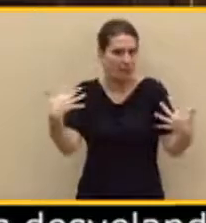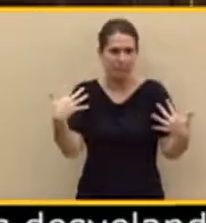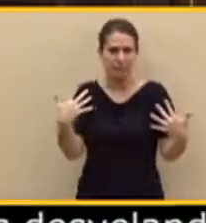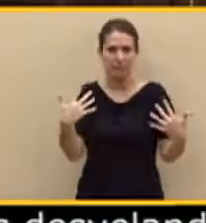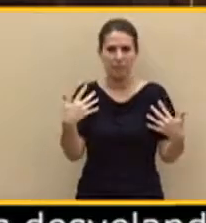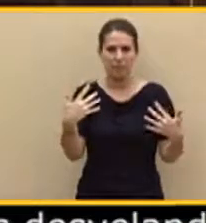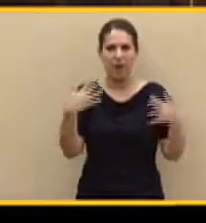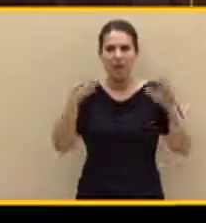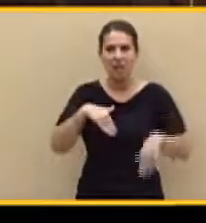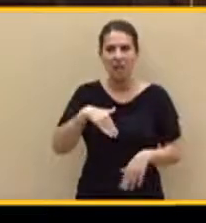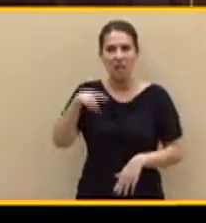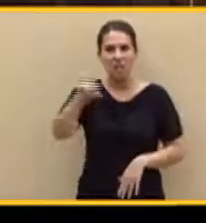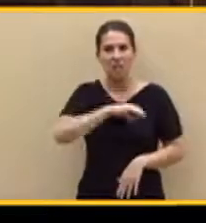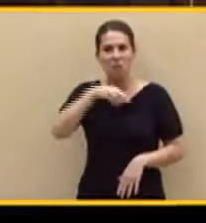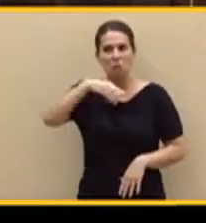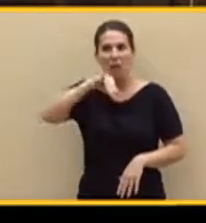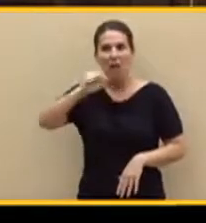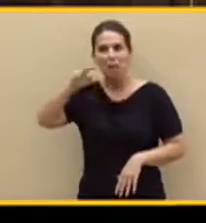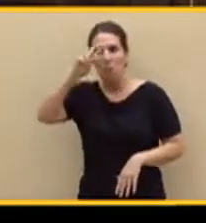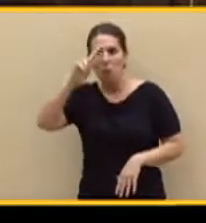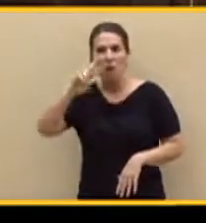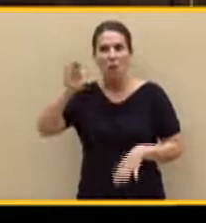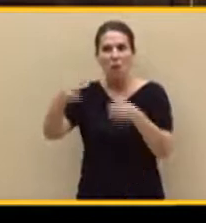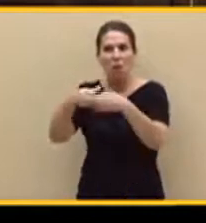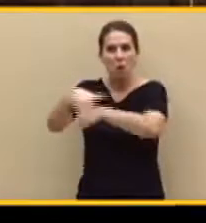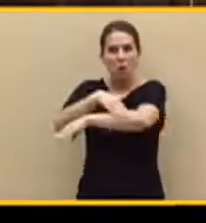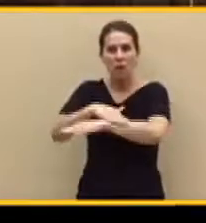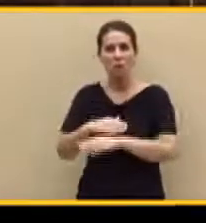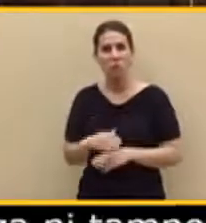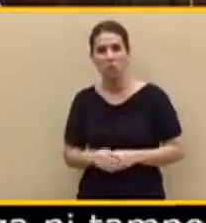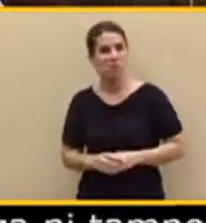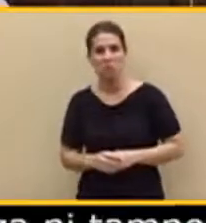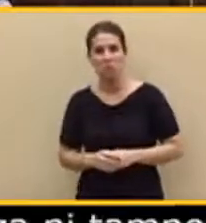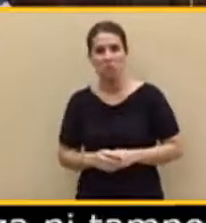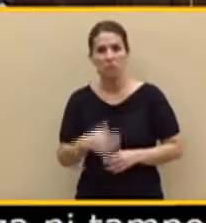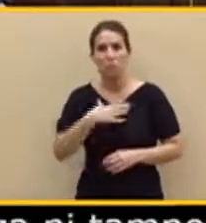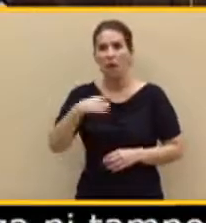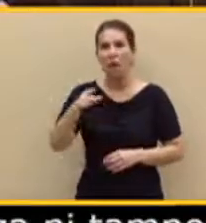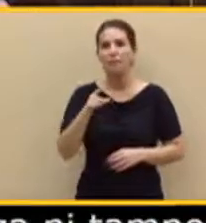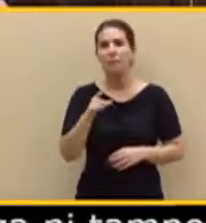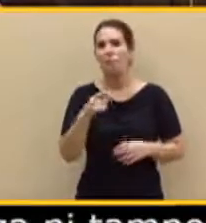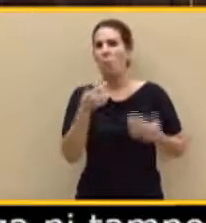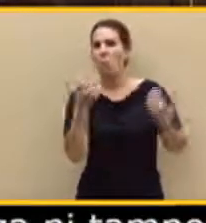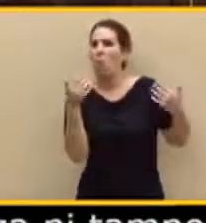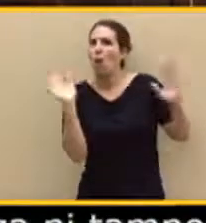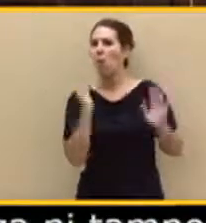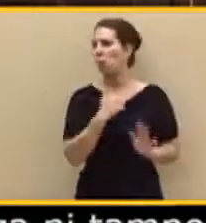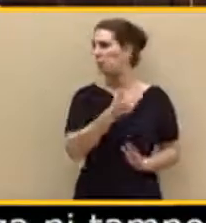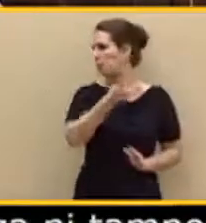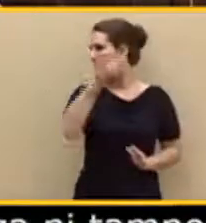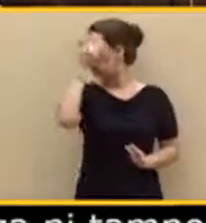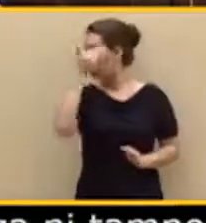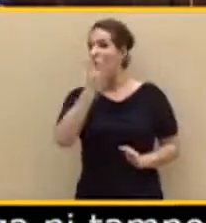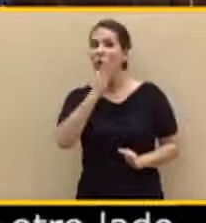para el señor Maza y tampoco lo fue para su Gobierno. Quizá decidieron mirar para otro lado porque, qué casualidad, dos días antes